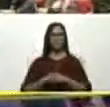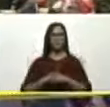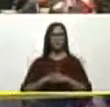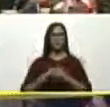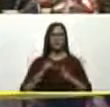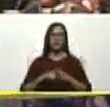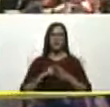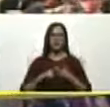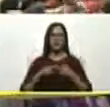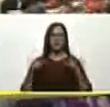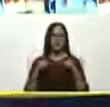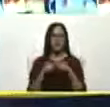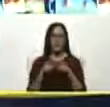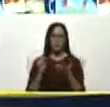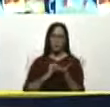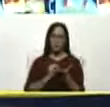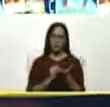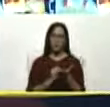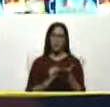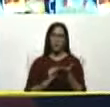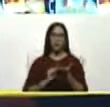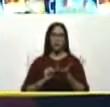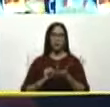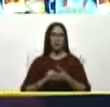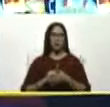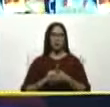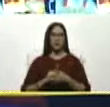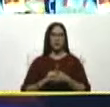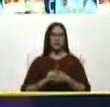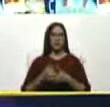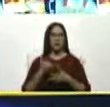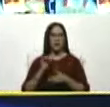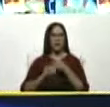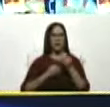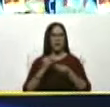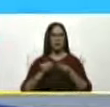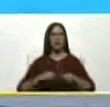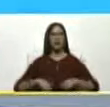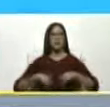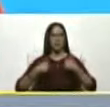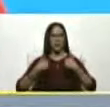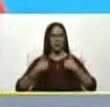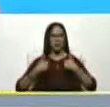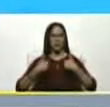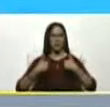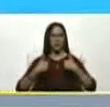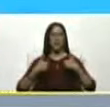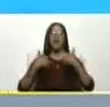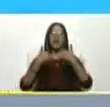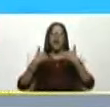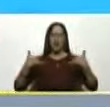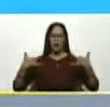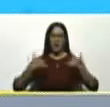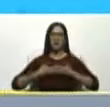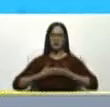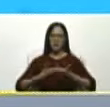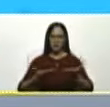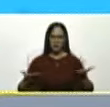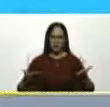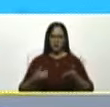Entonces el equipo, que tome nota, hay que hacer más. La línea está dada.